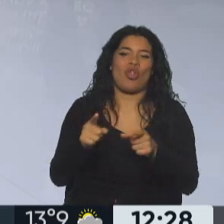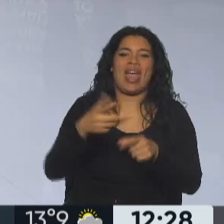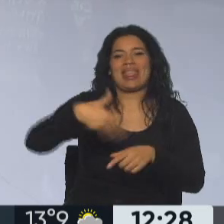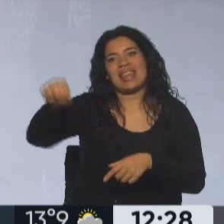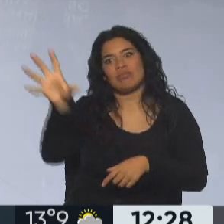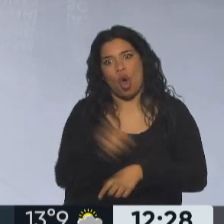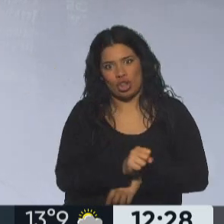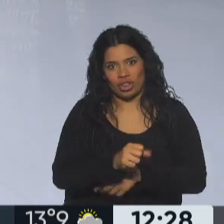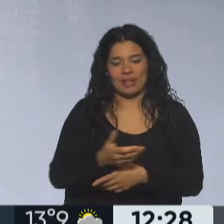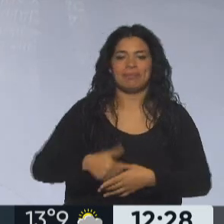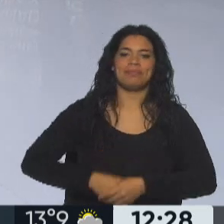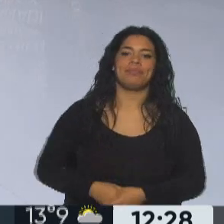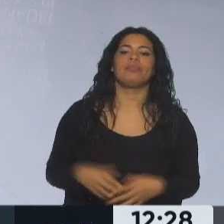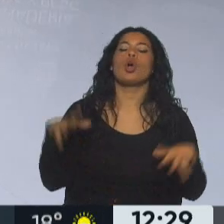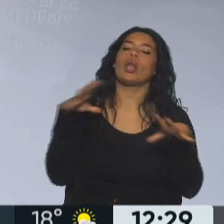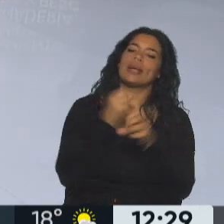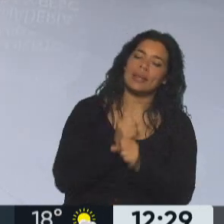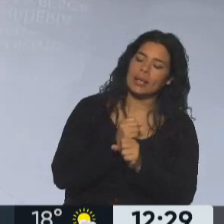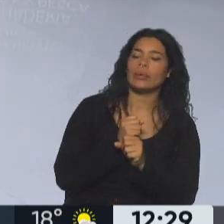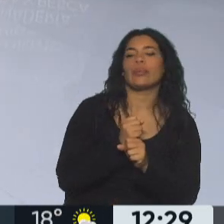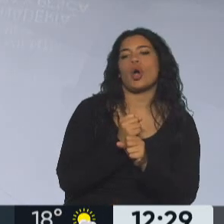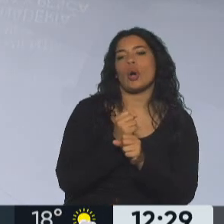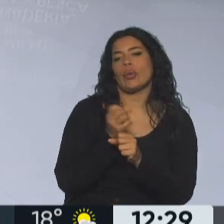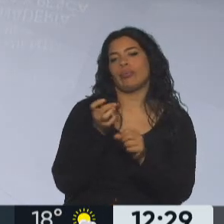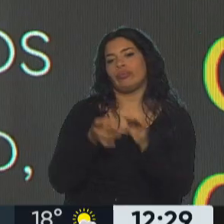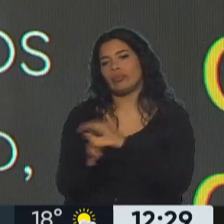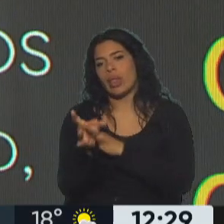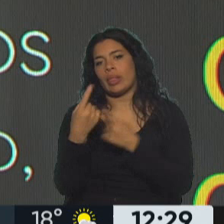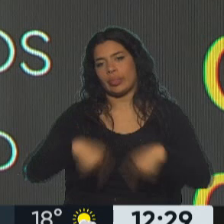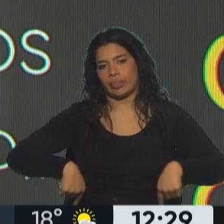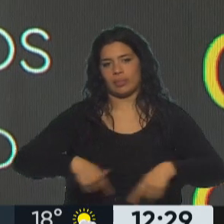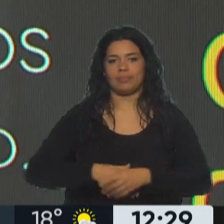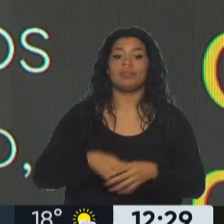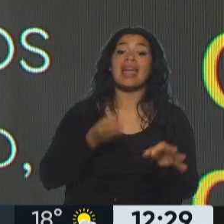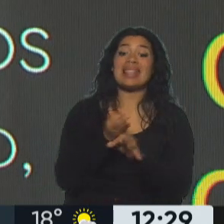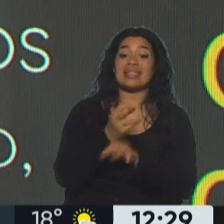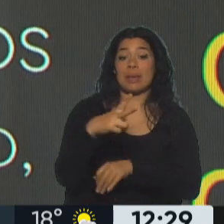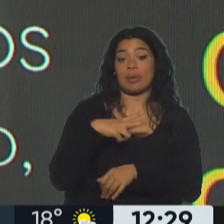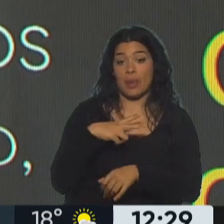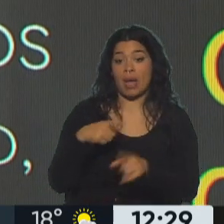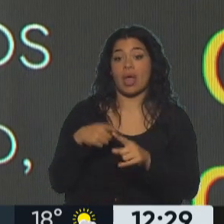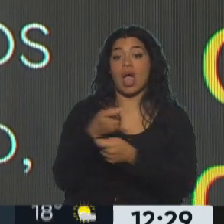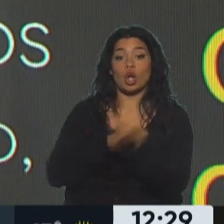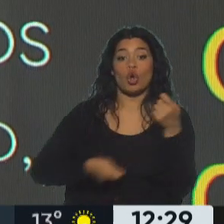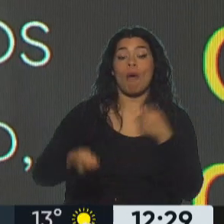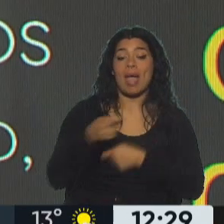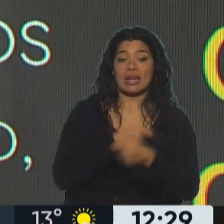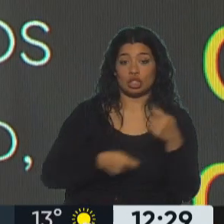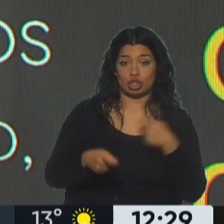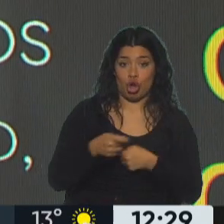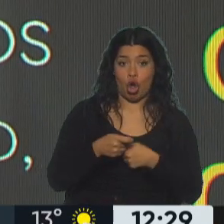sí. colectivos y otro medio de transporte. Enseñanza privada, comercio al por mayor. Es decir, fíjate vos, otro